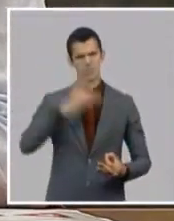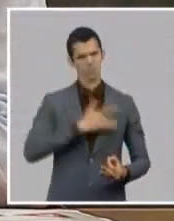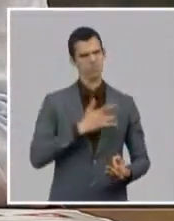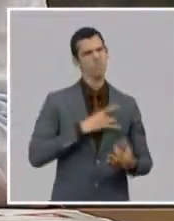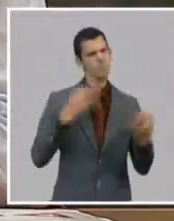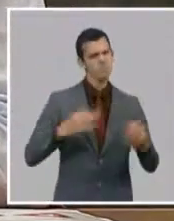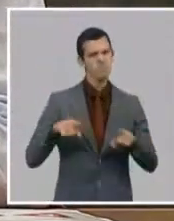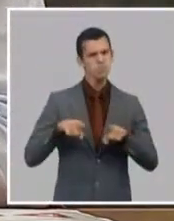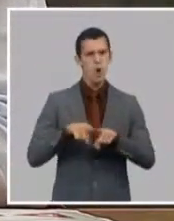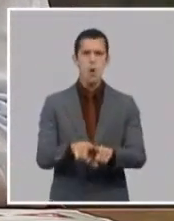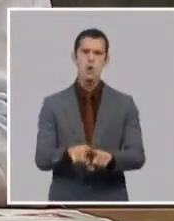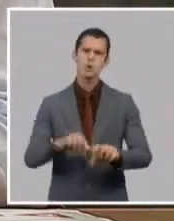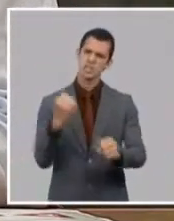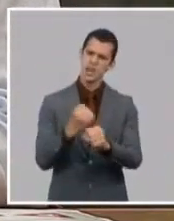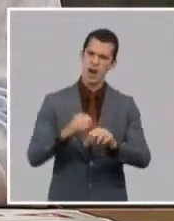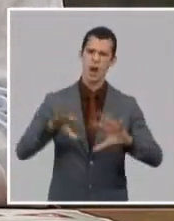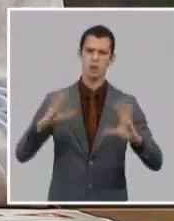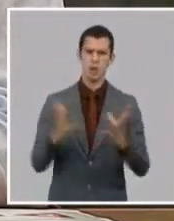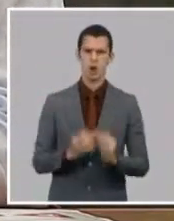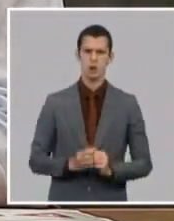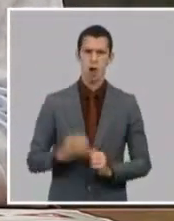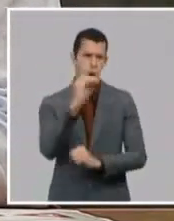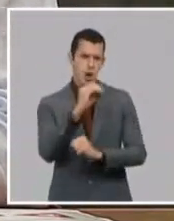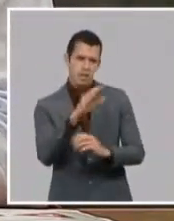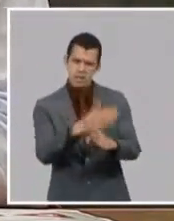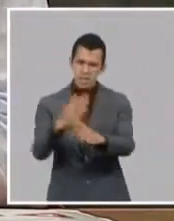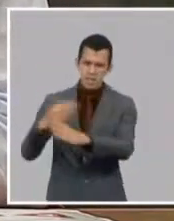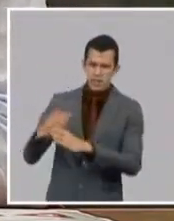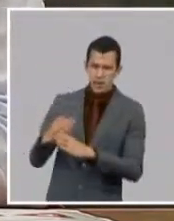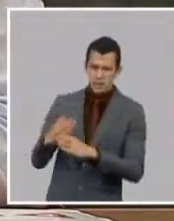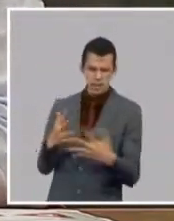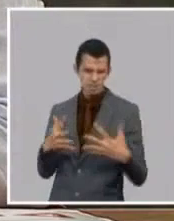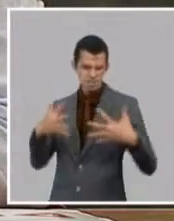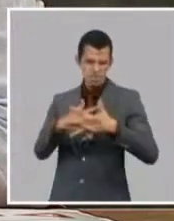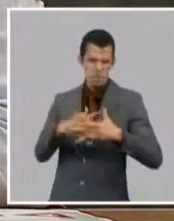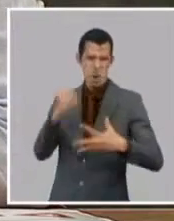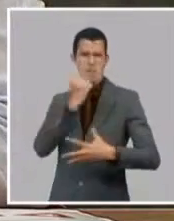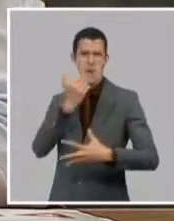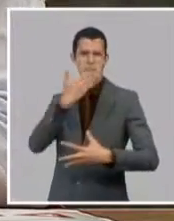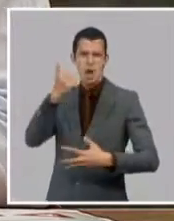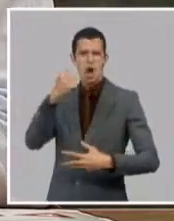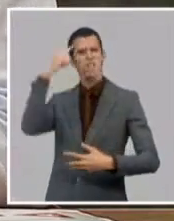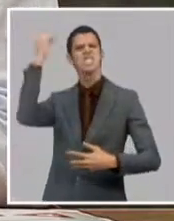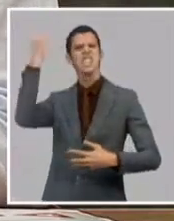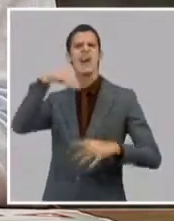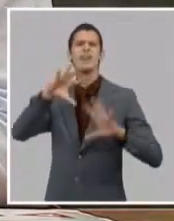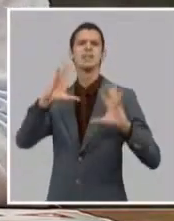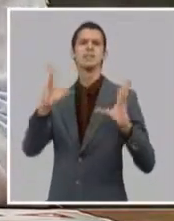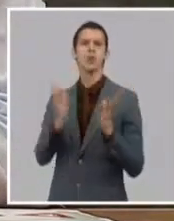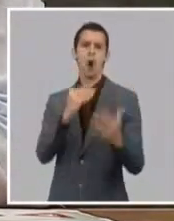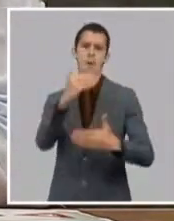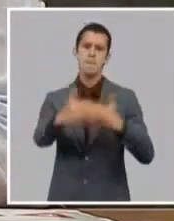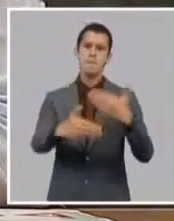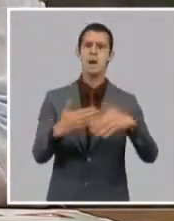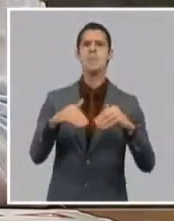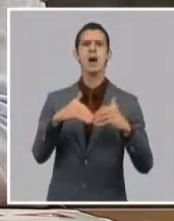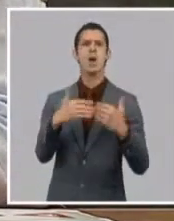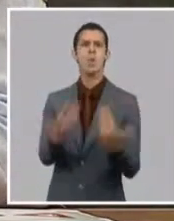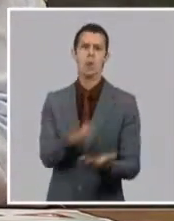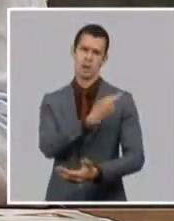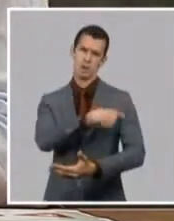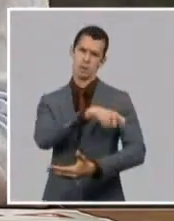las instituciones con nuestra población, desarrollando esa resistencia creativa que nos da